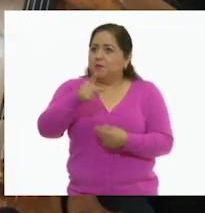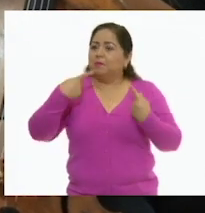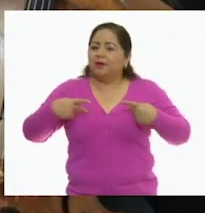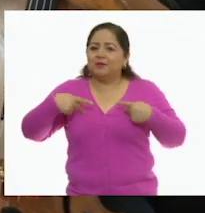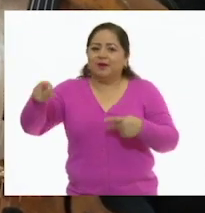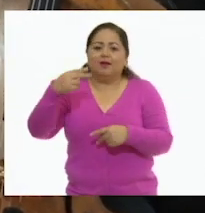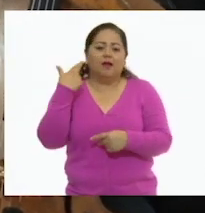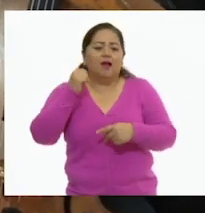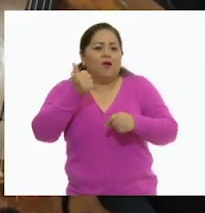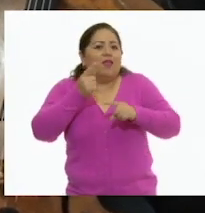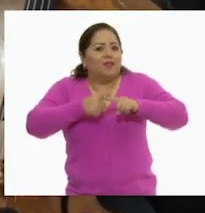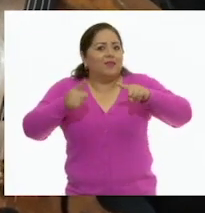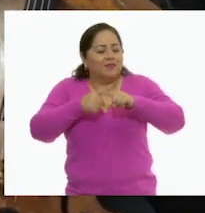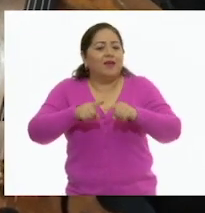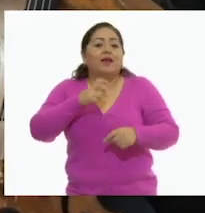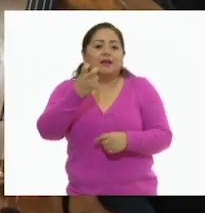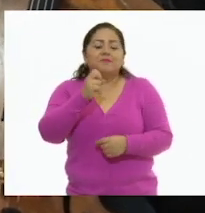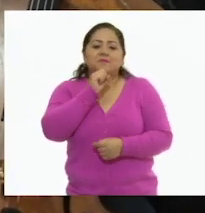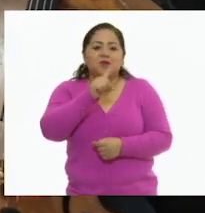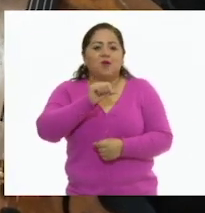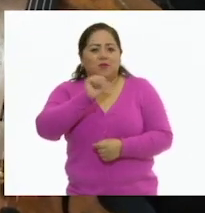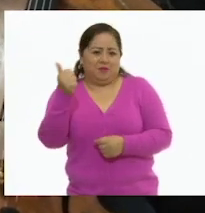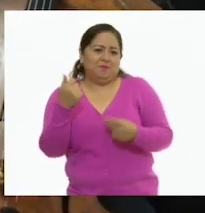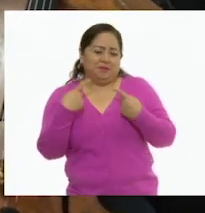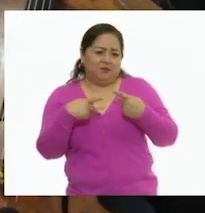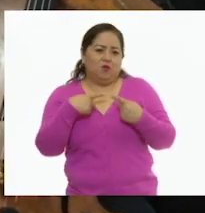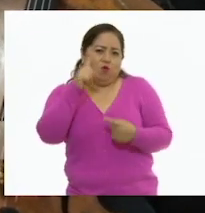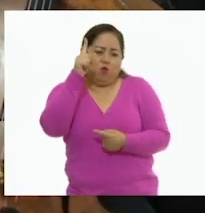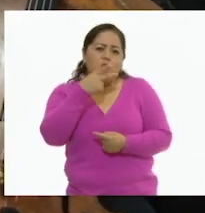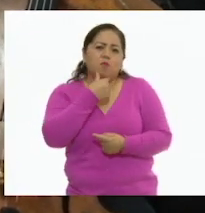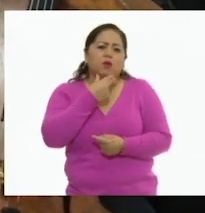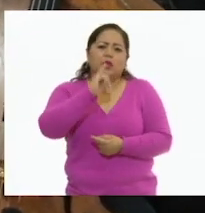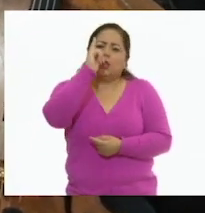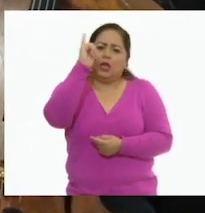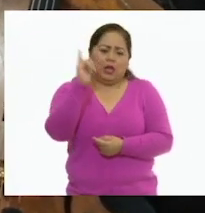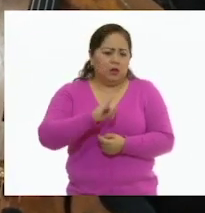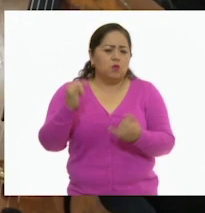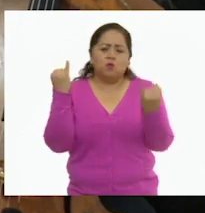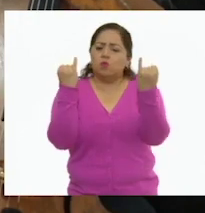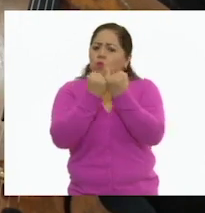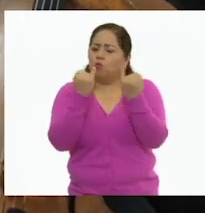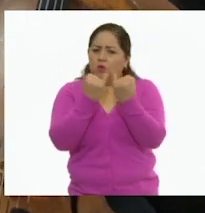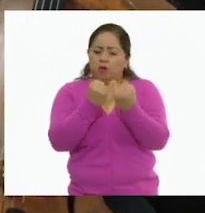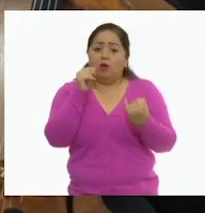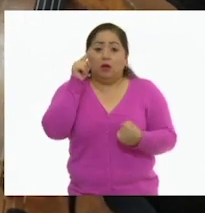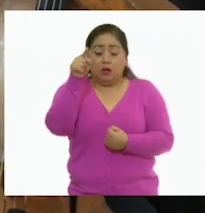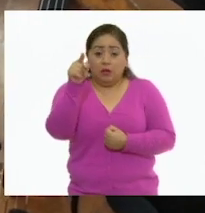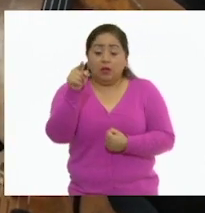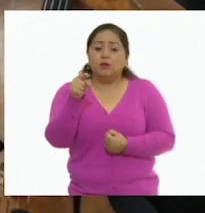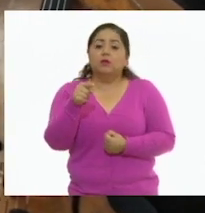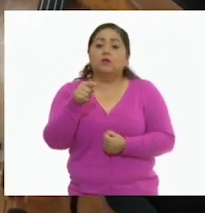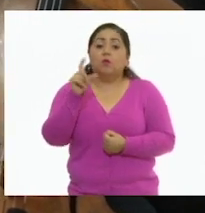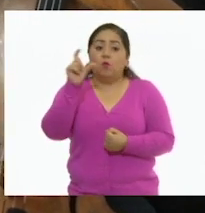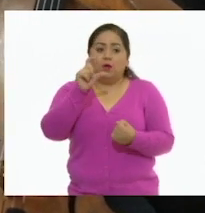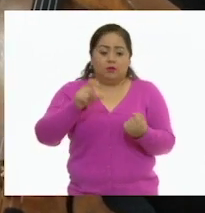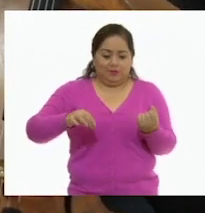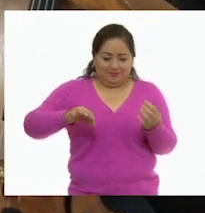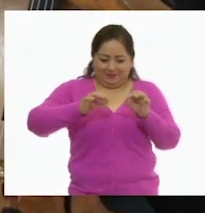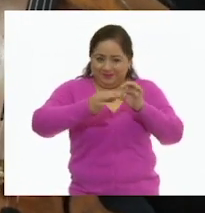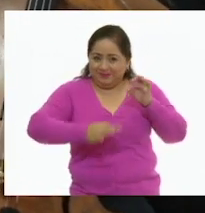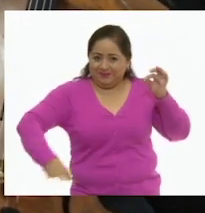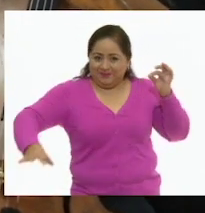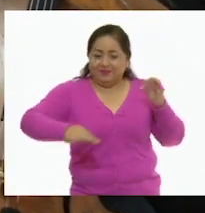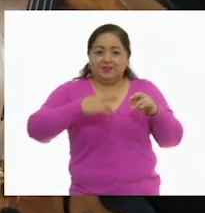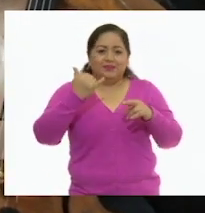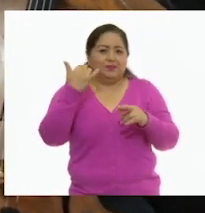intérpretes. Entonces aparece Luigi Boccherini, otro italiano, que al tener la espiga y